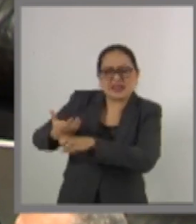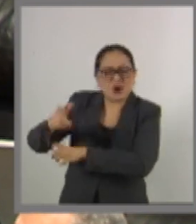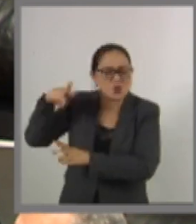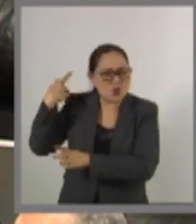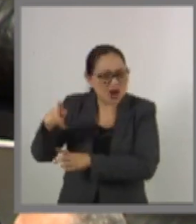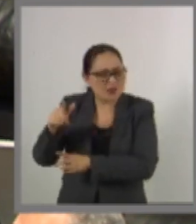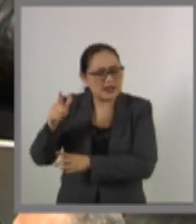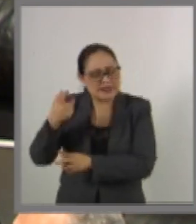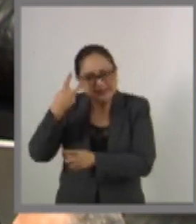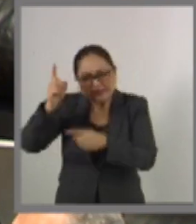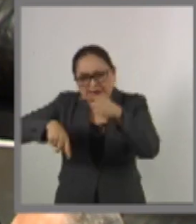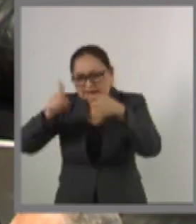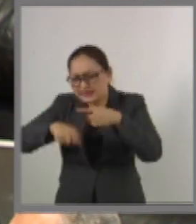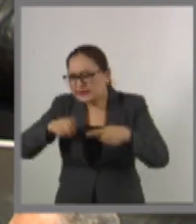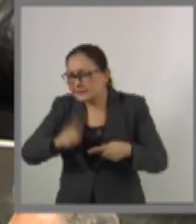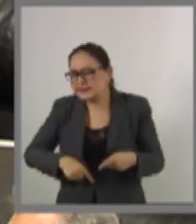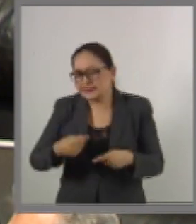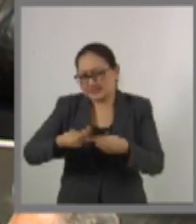Puebla.